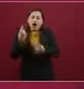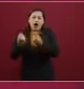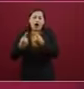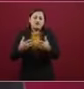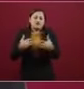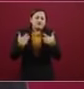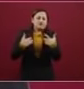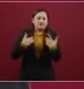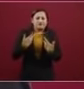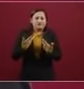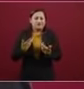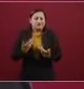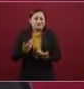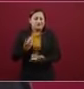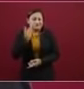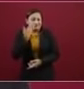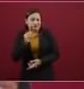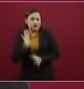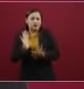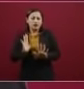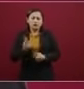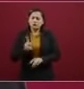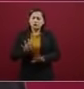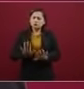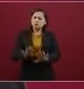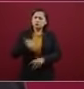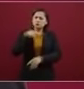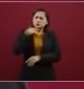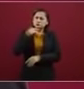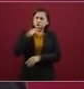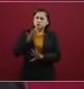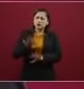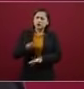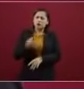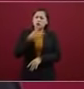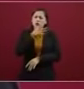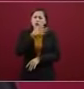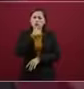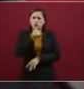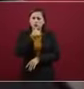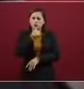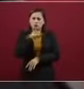poder, porque vamos a ir